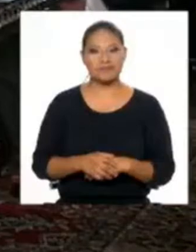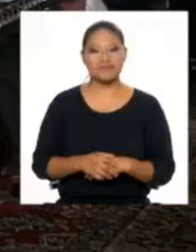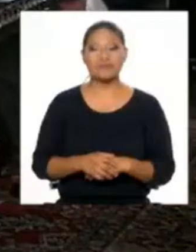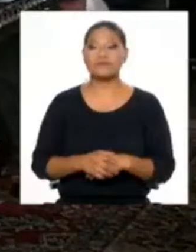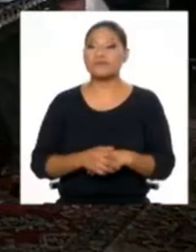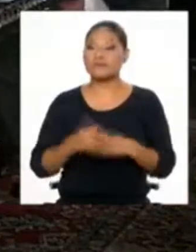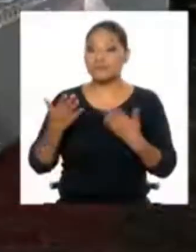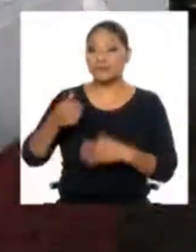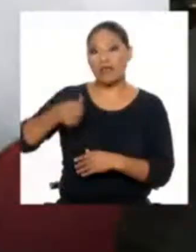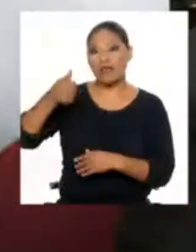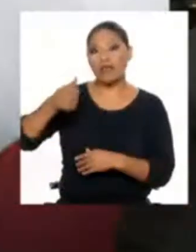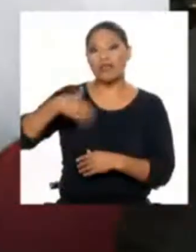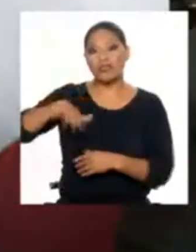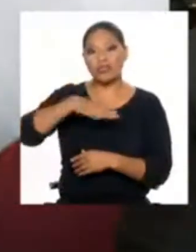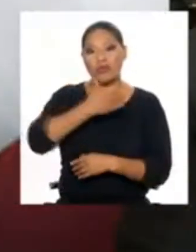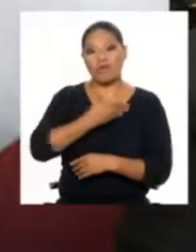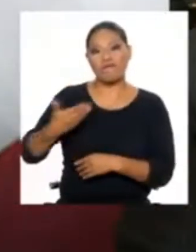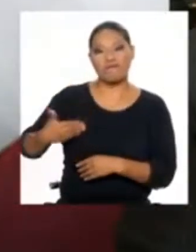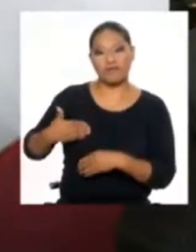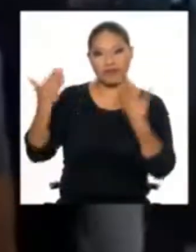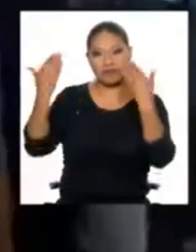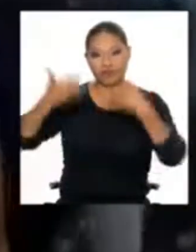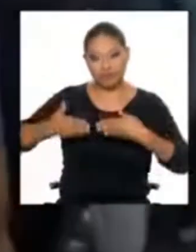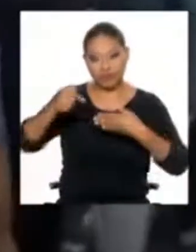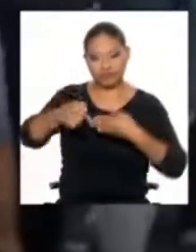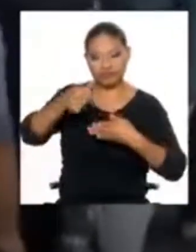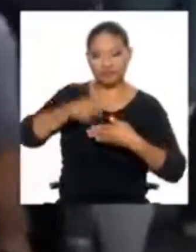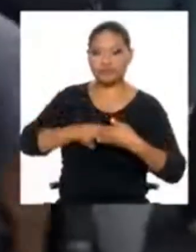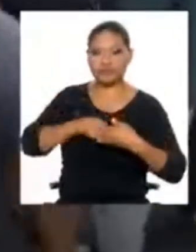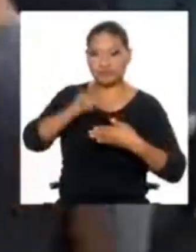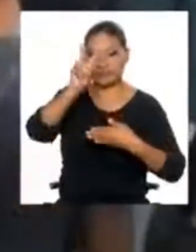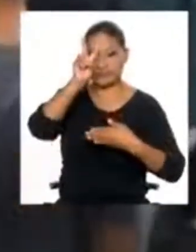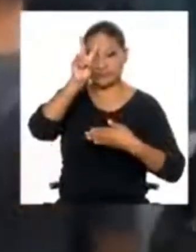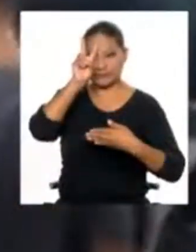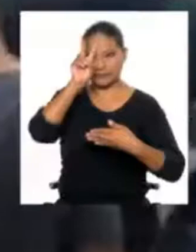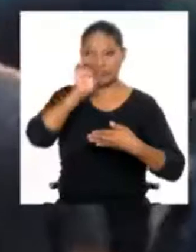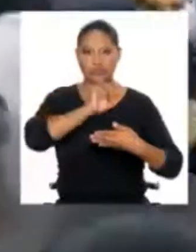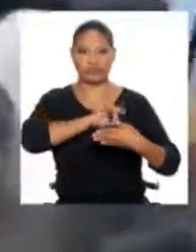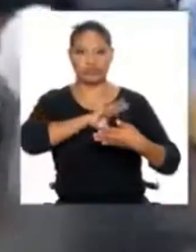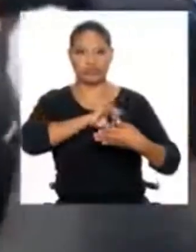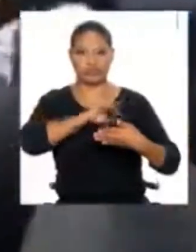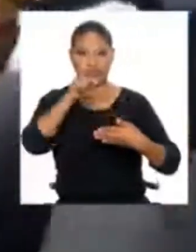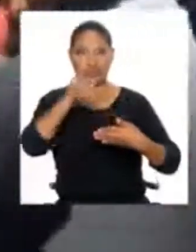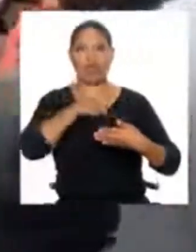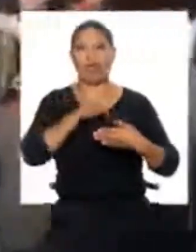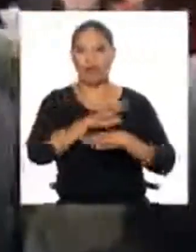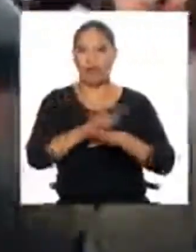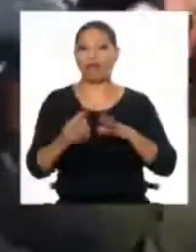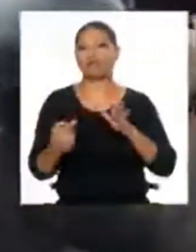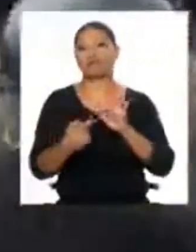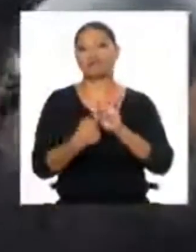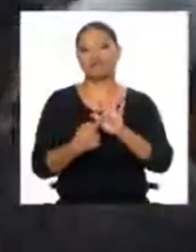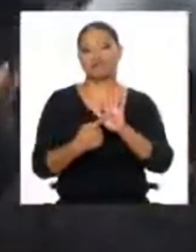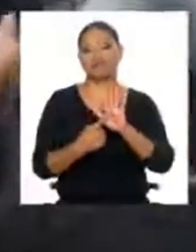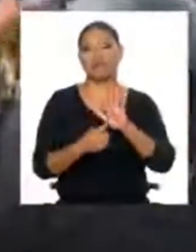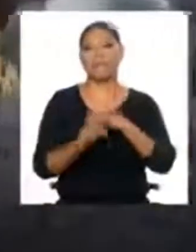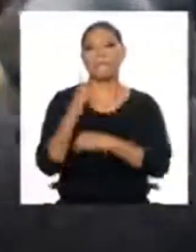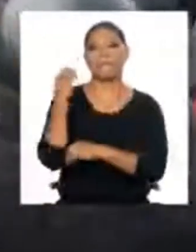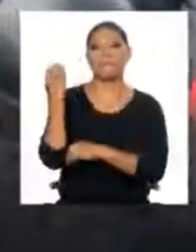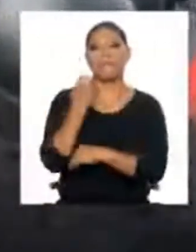Gobierno declara en emergencia frontera de Tacna y otras regiones ante crisis migratoria. Presidente Dina Boluarte anunció plazo para que